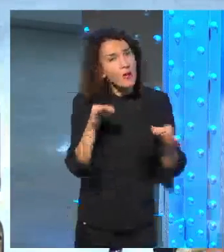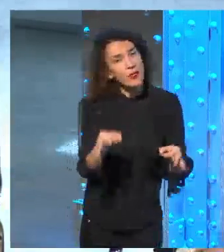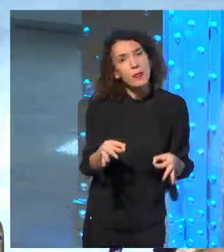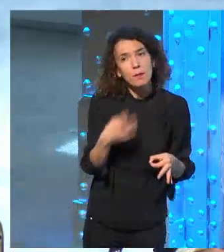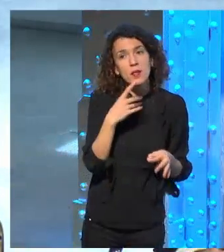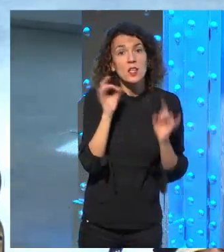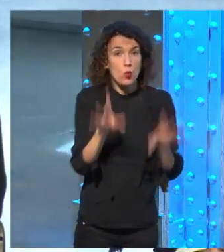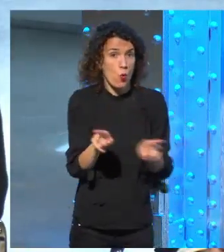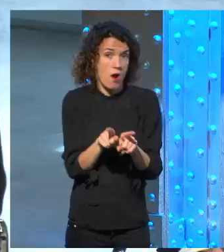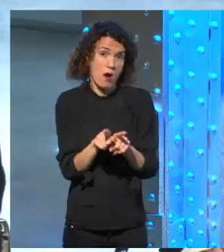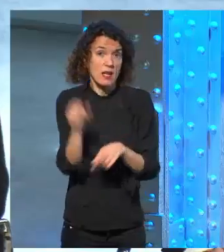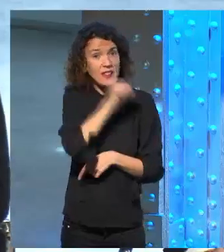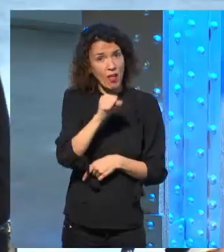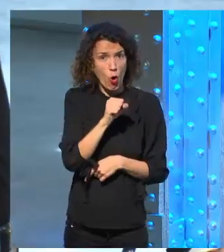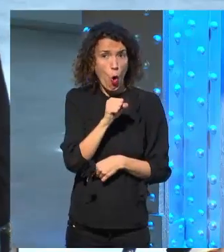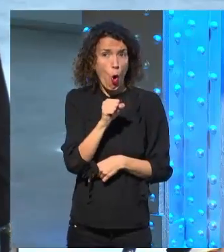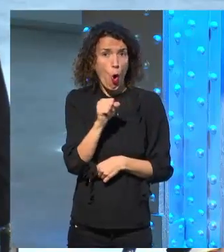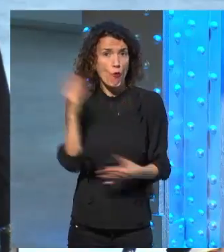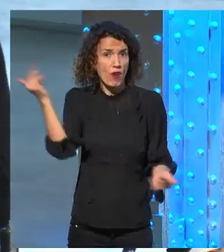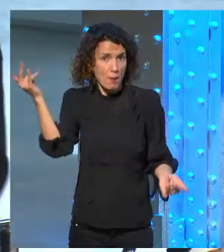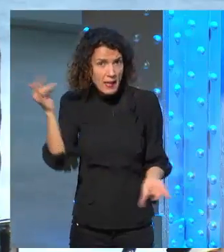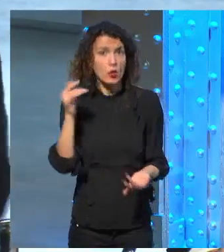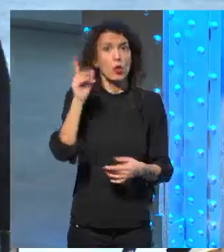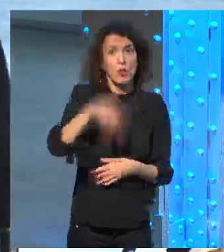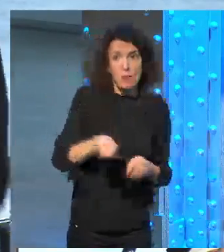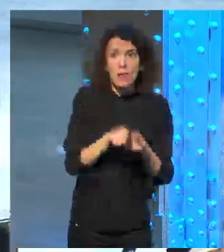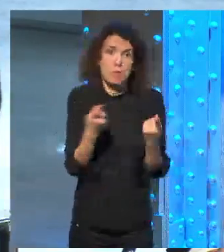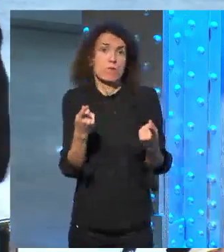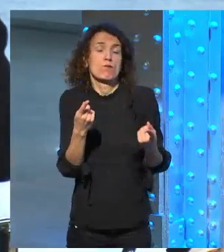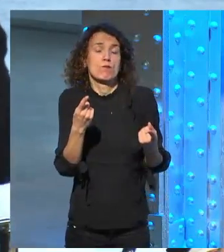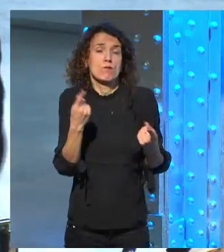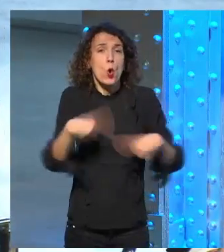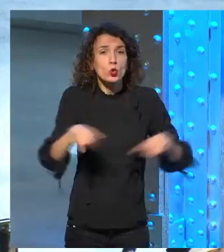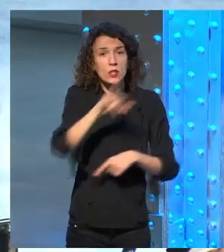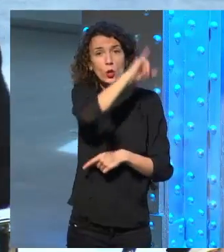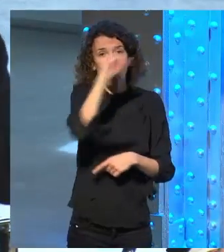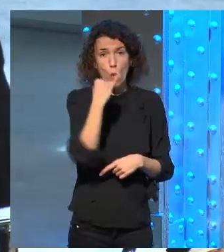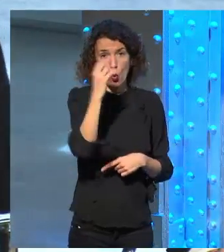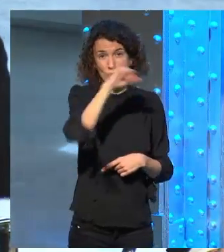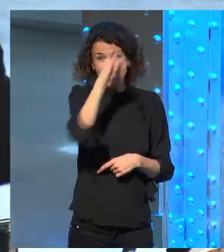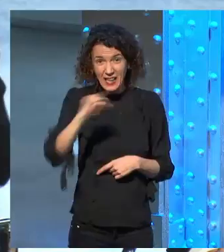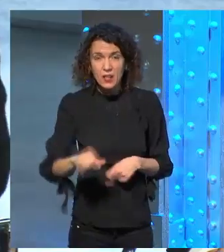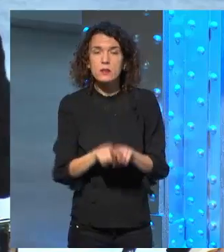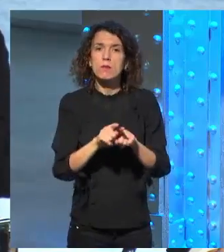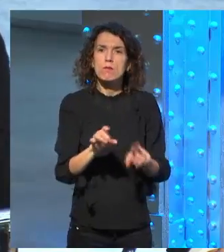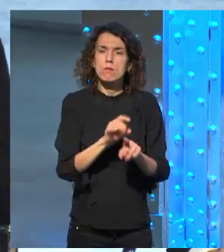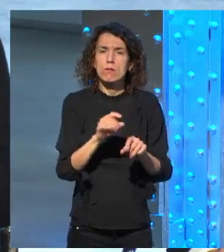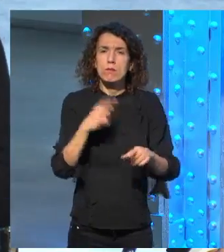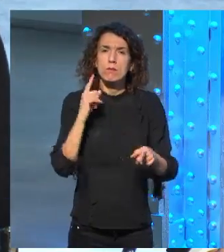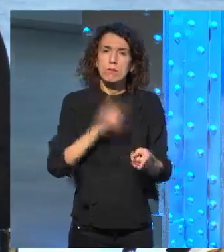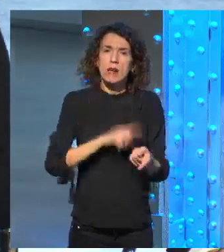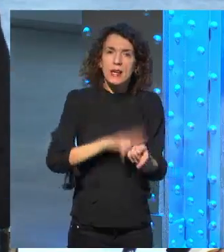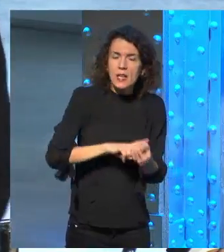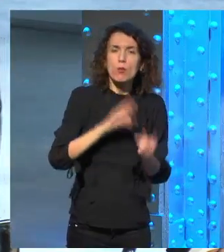pues, igual que un buen cantor flamenco, igual que un buen músico de jazz, pues ir siempre con el pulso muy claro, pero dejar